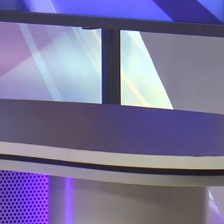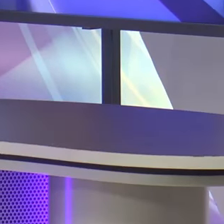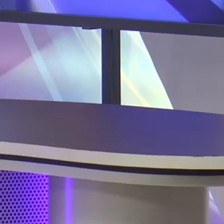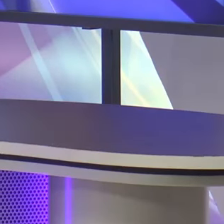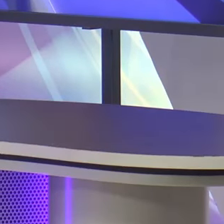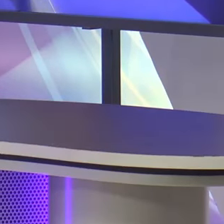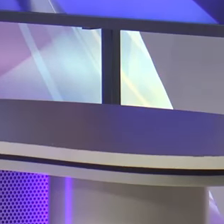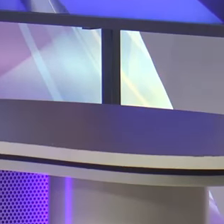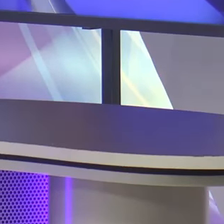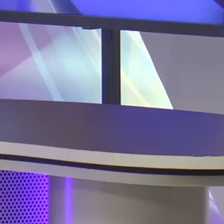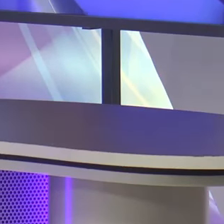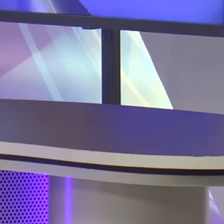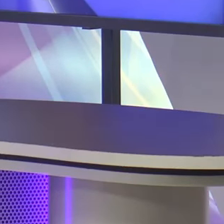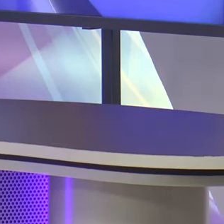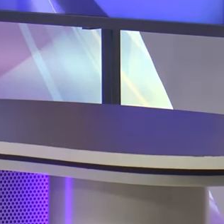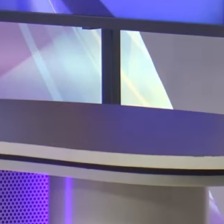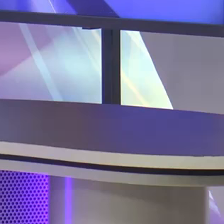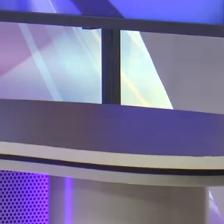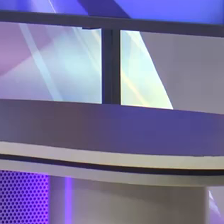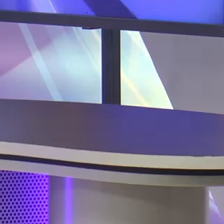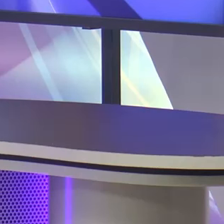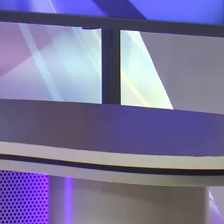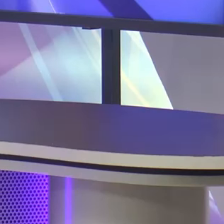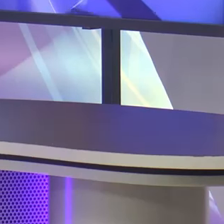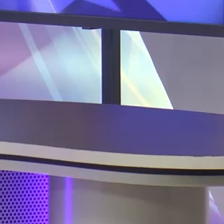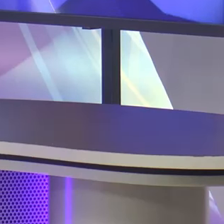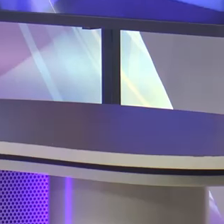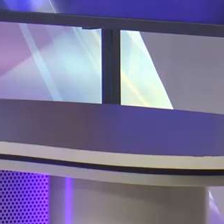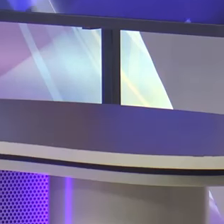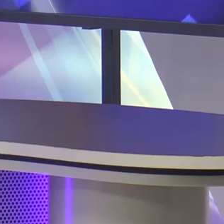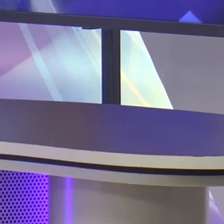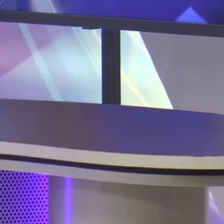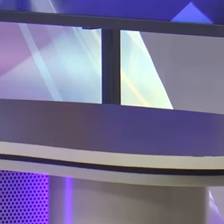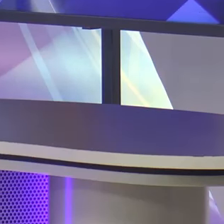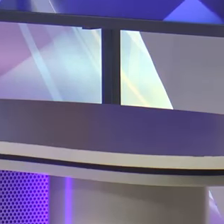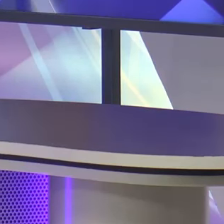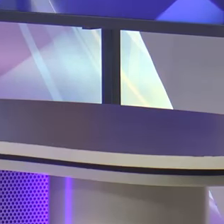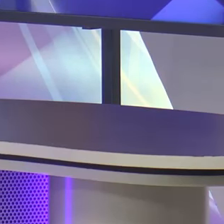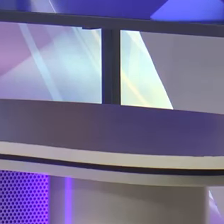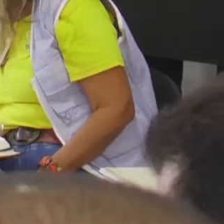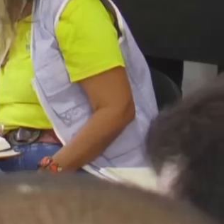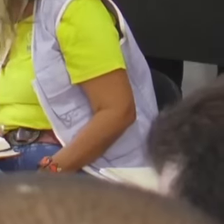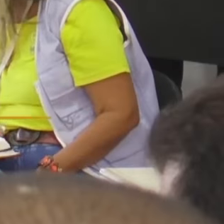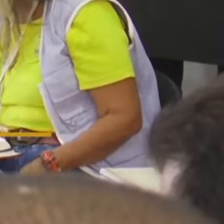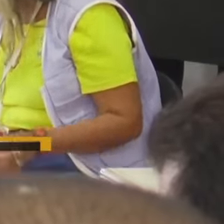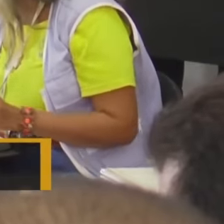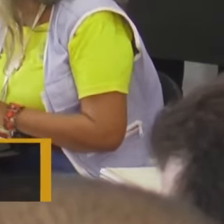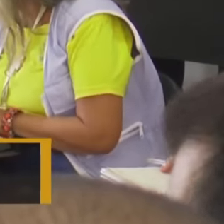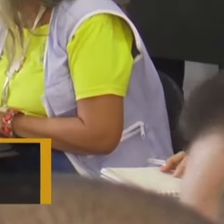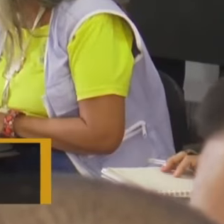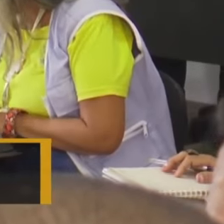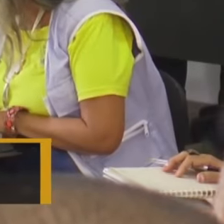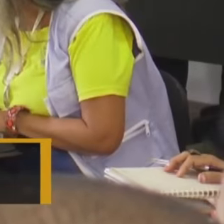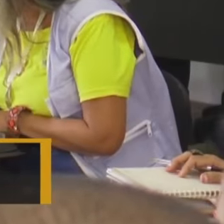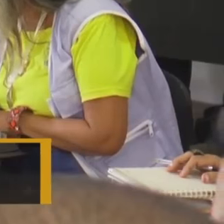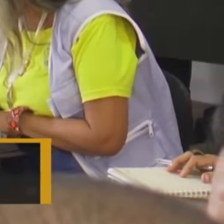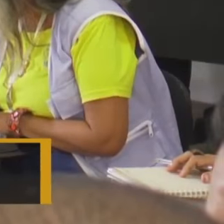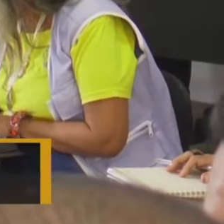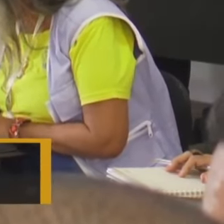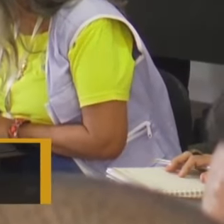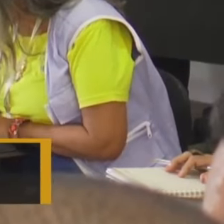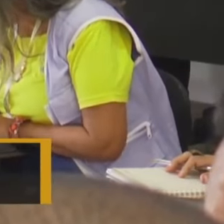en beneficio de las más de 54.700 víctimas que tiene Barranca Bermeja. El encuentro catalogado como